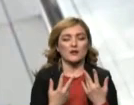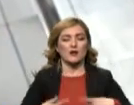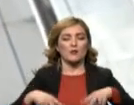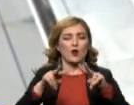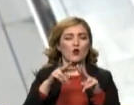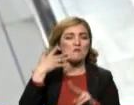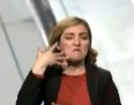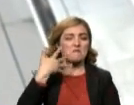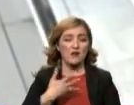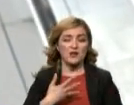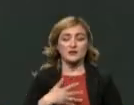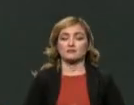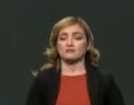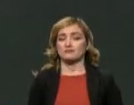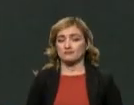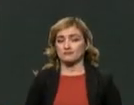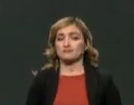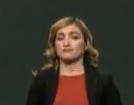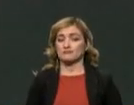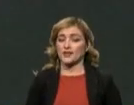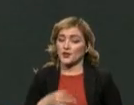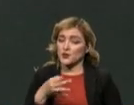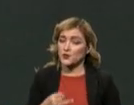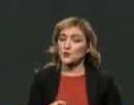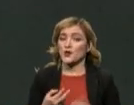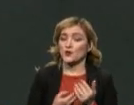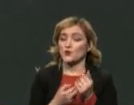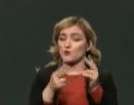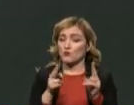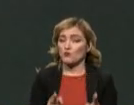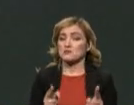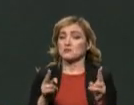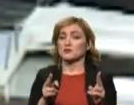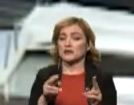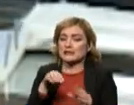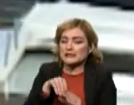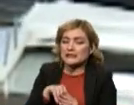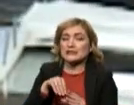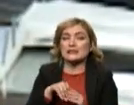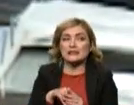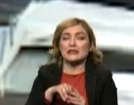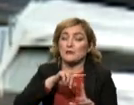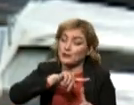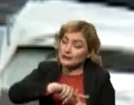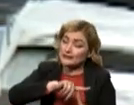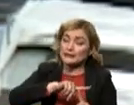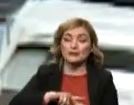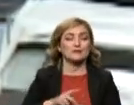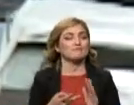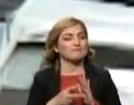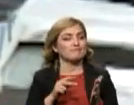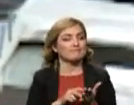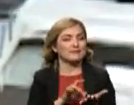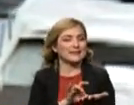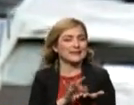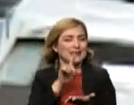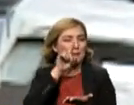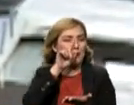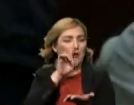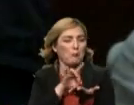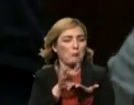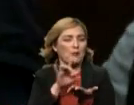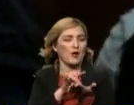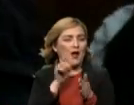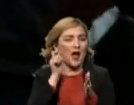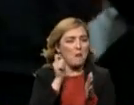y fechas. Si se cumplen los escenarios que Talento Humano llama optimistas, esto supondría una salida masiva